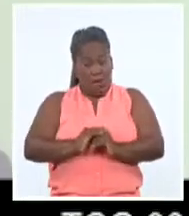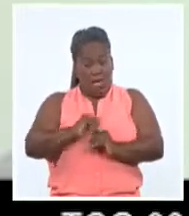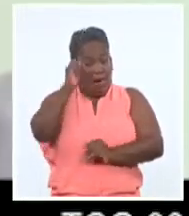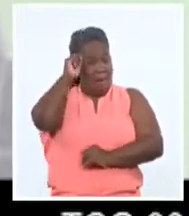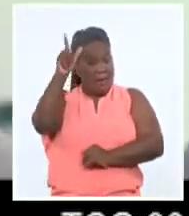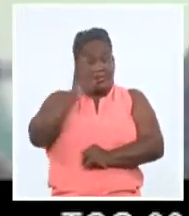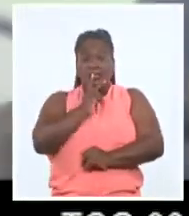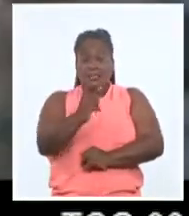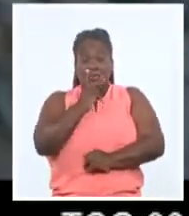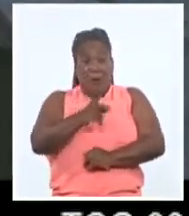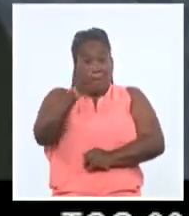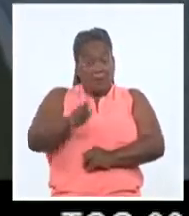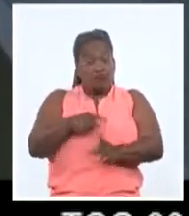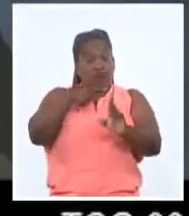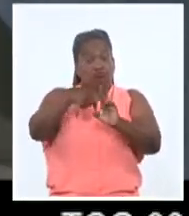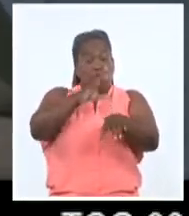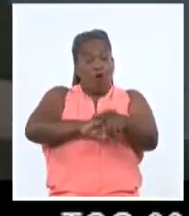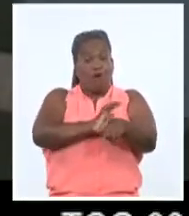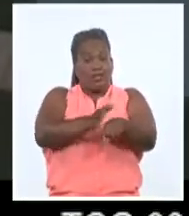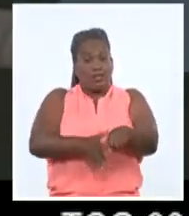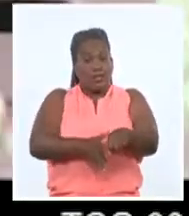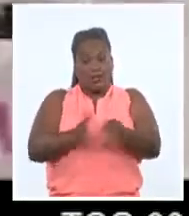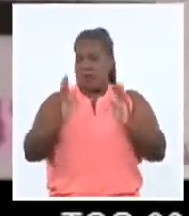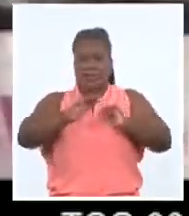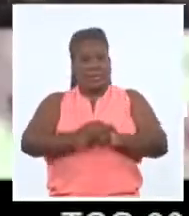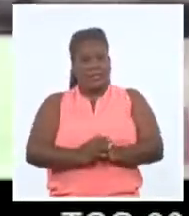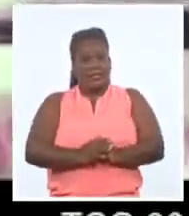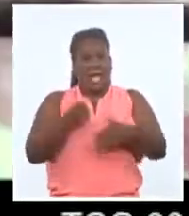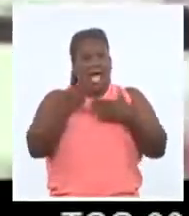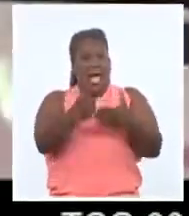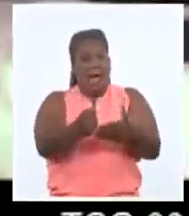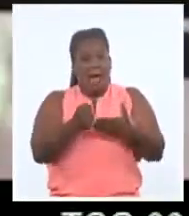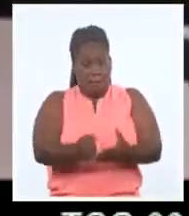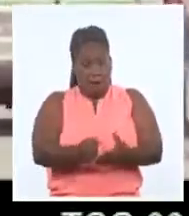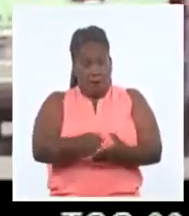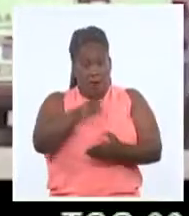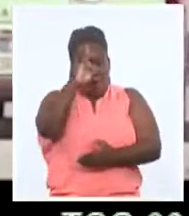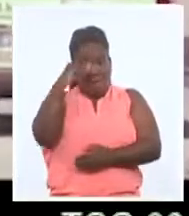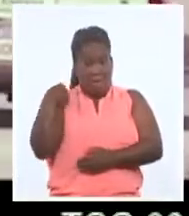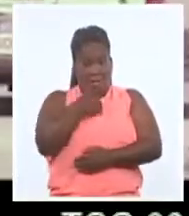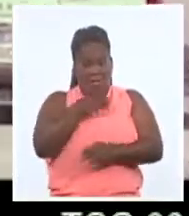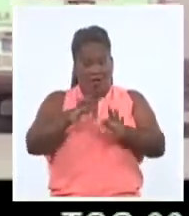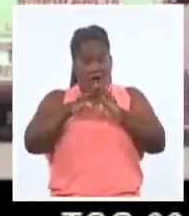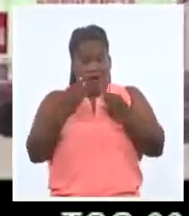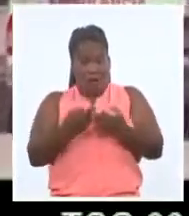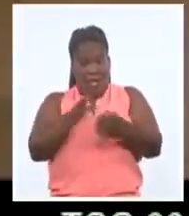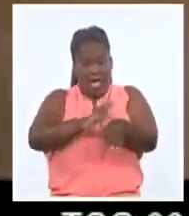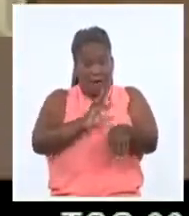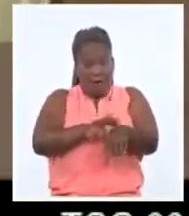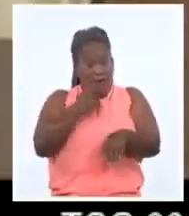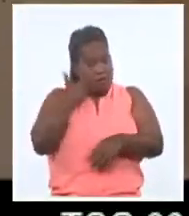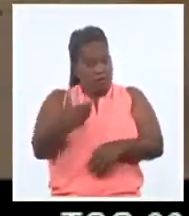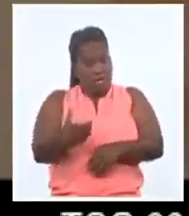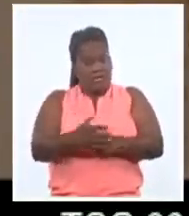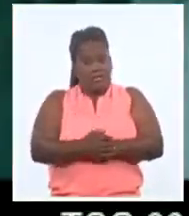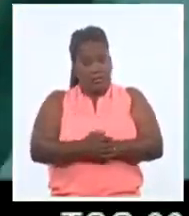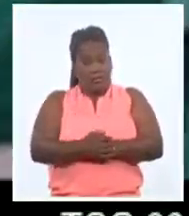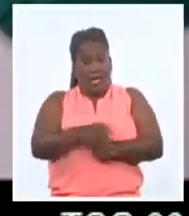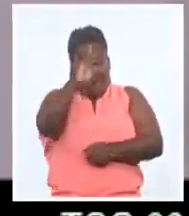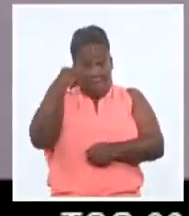a pacientes positivos a la COVID-19. El apoyo de los galenos a las familias y los enfermos fue vital. Estuvieron alejados de su